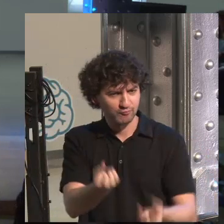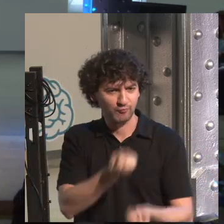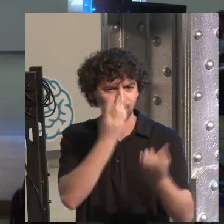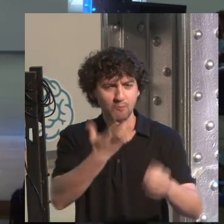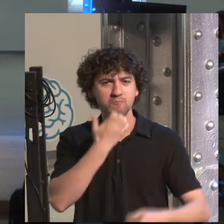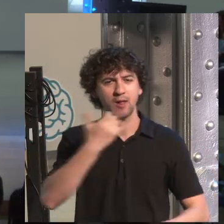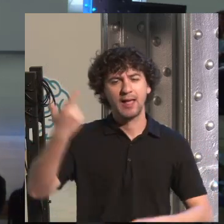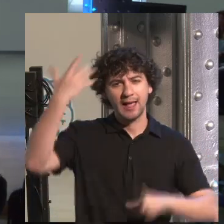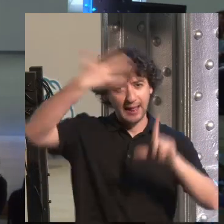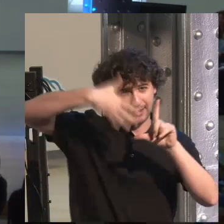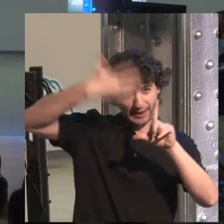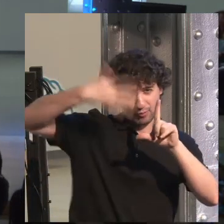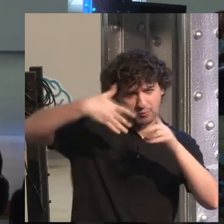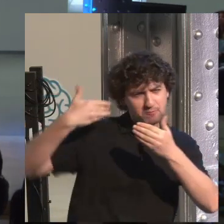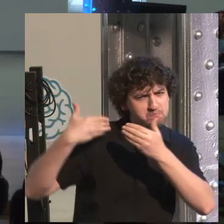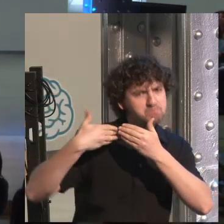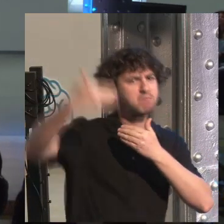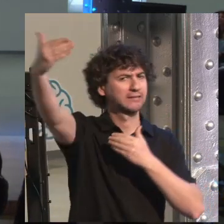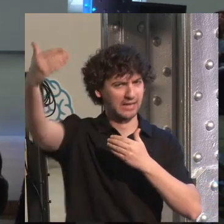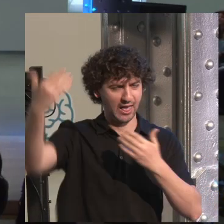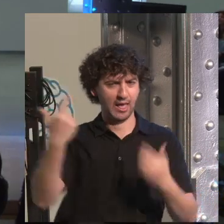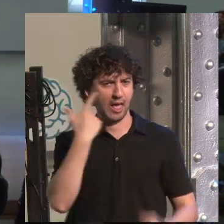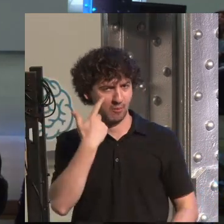realidad virtual. Sabemos